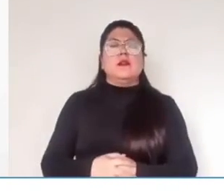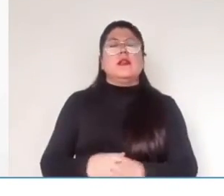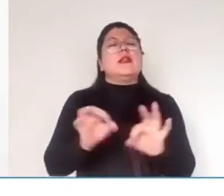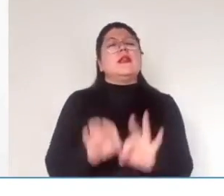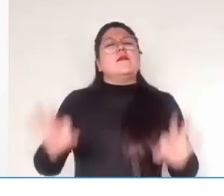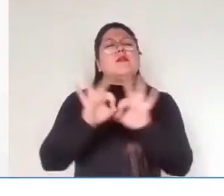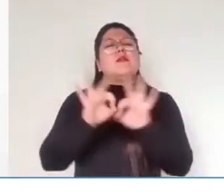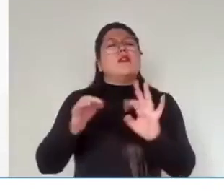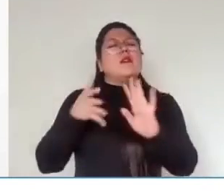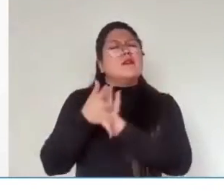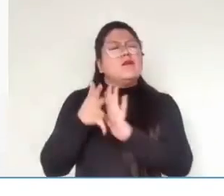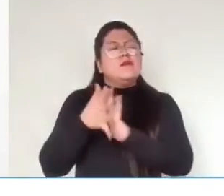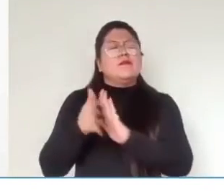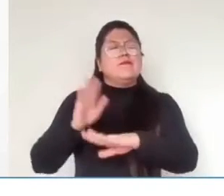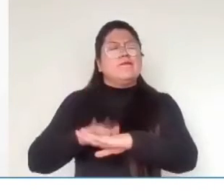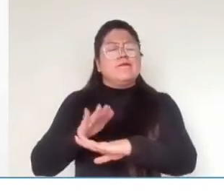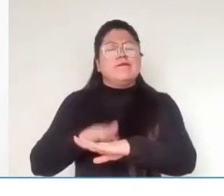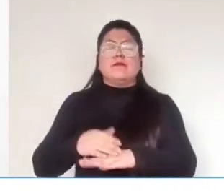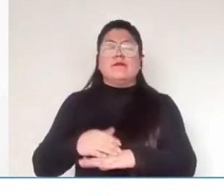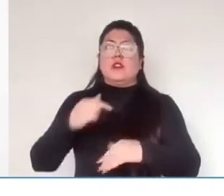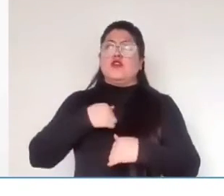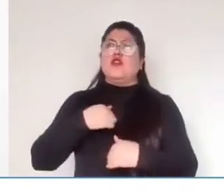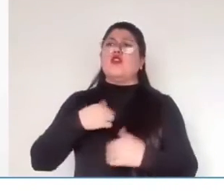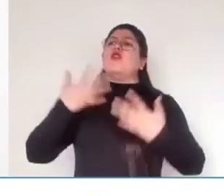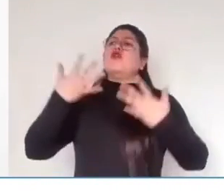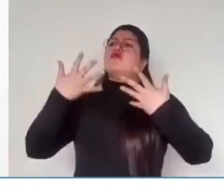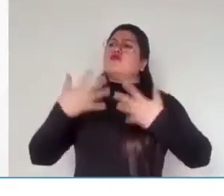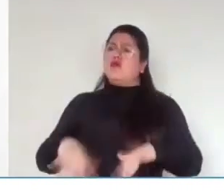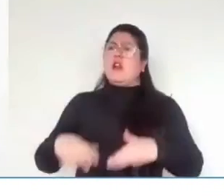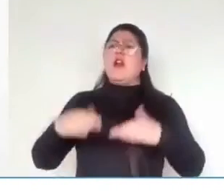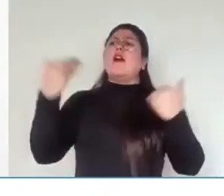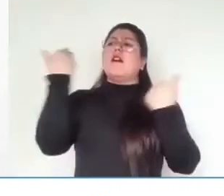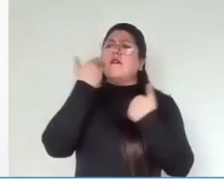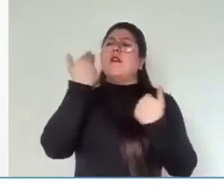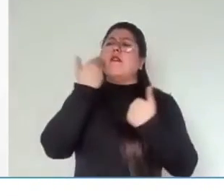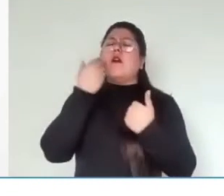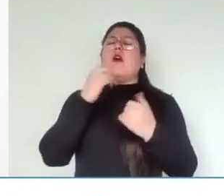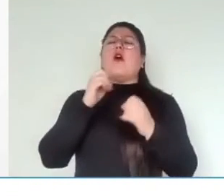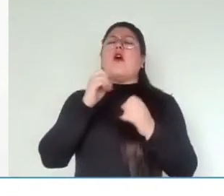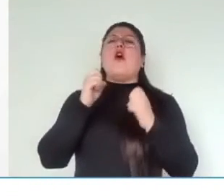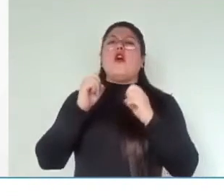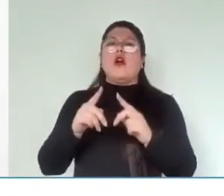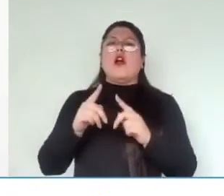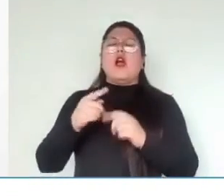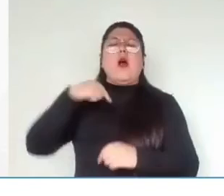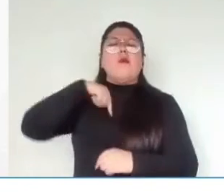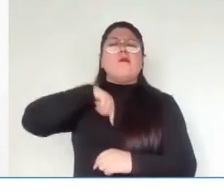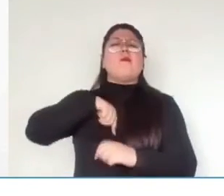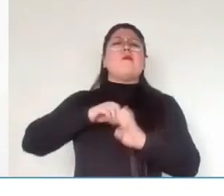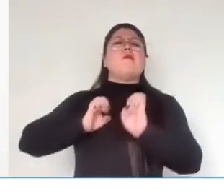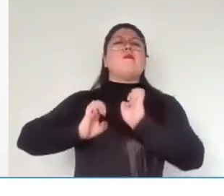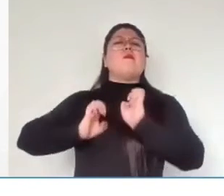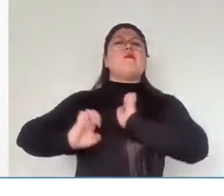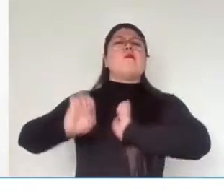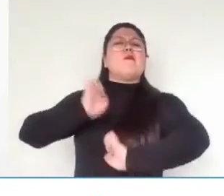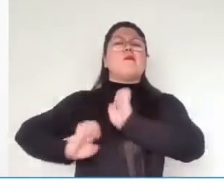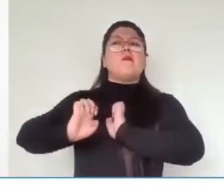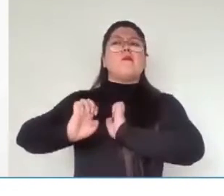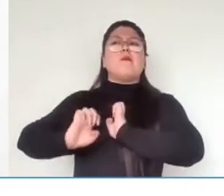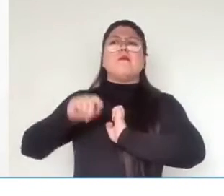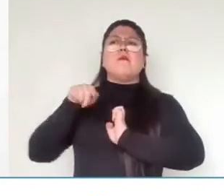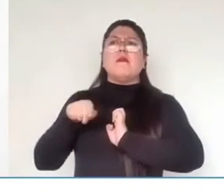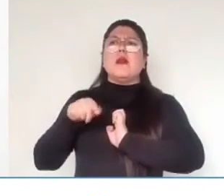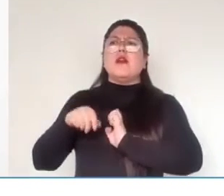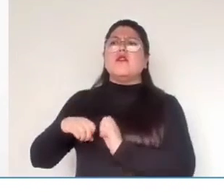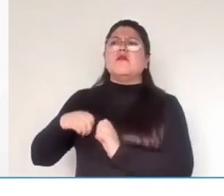que produce el hecho de tener la enfermedad se ha visto entre los 3 y 6 meses posterior al diagnóstico de la enfermedad, pero